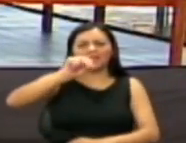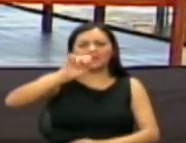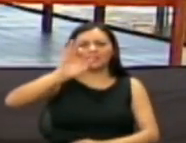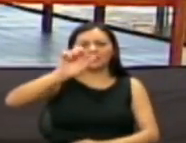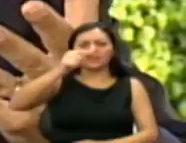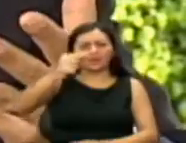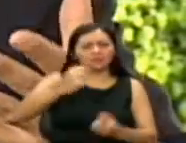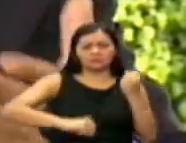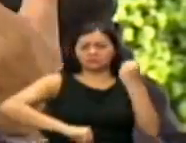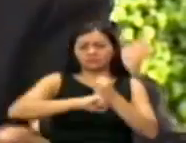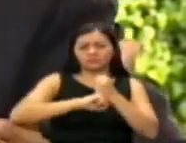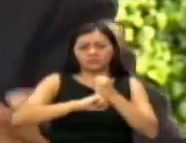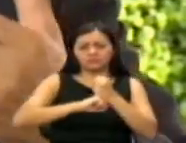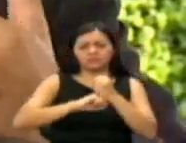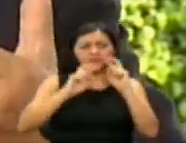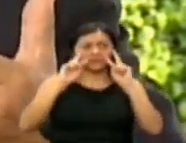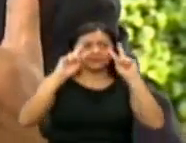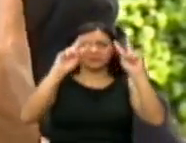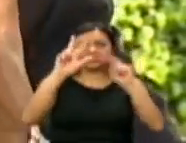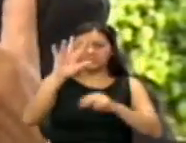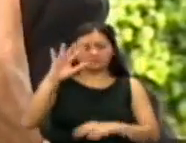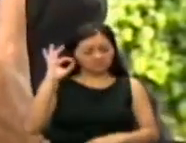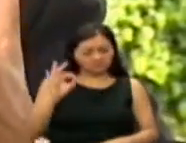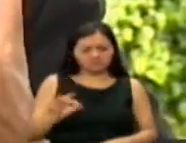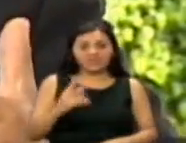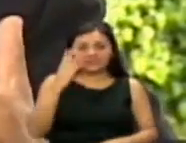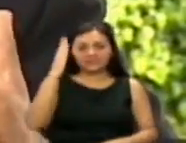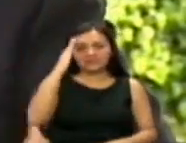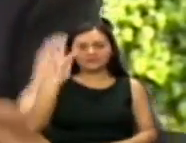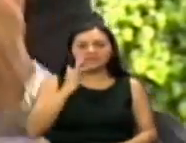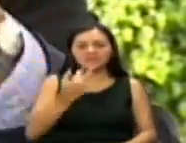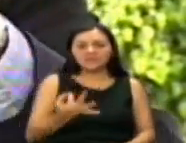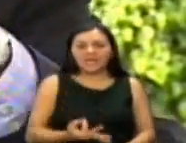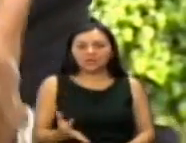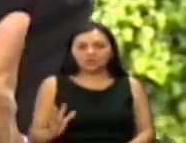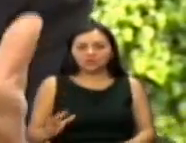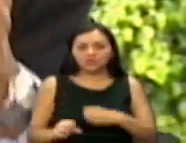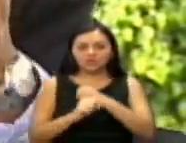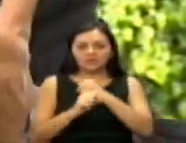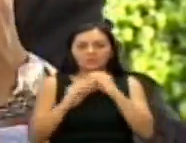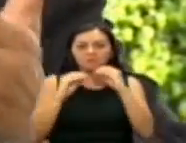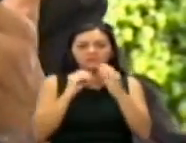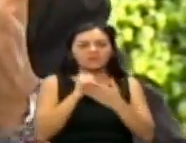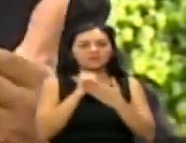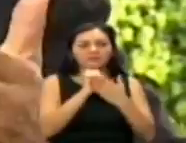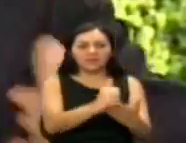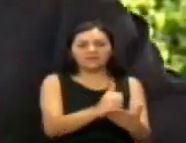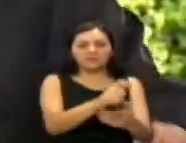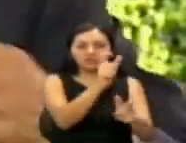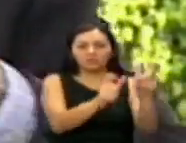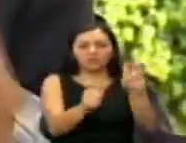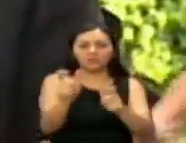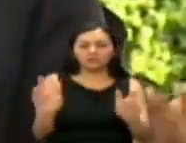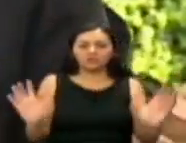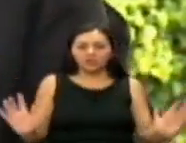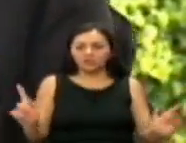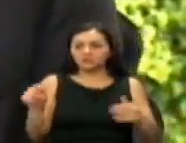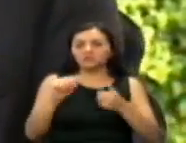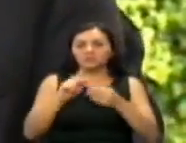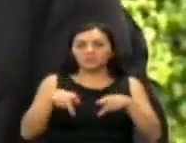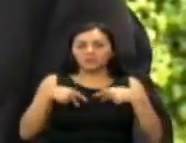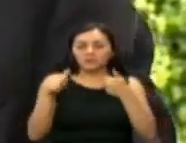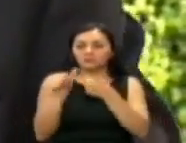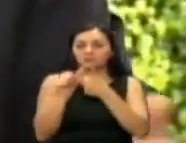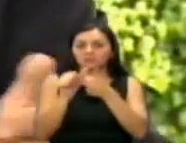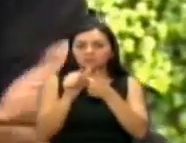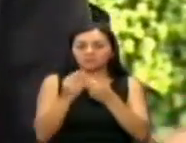gente apoya el proyecto porque sabe que somos gente seria, que el beneficio será sobre todo para ellos, que aumentarán considerablemente